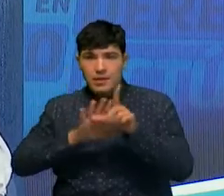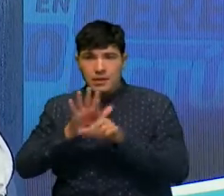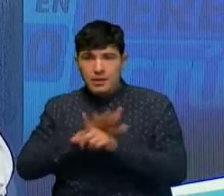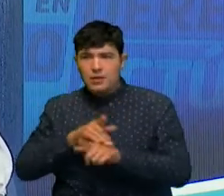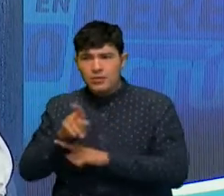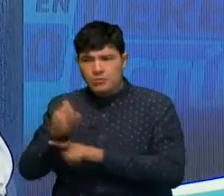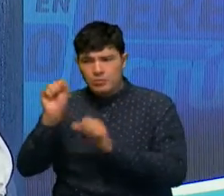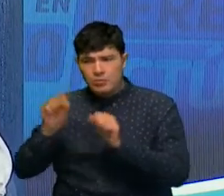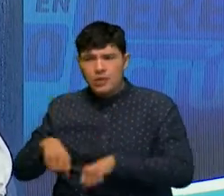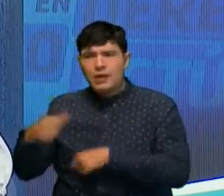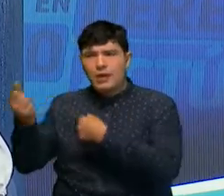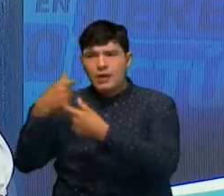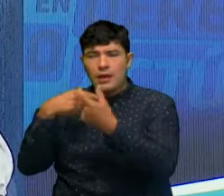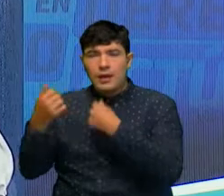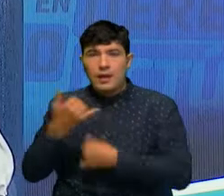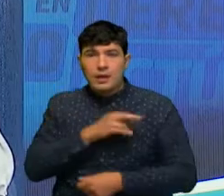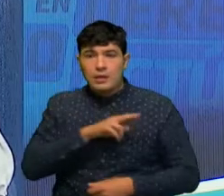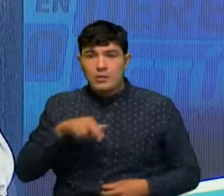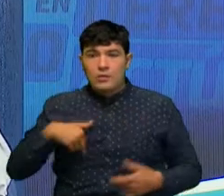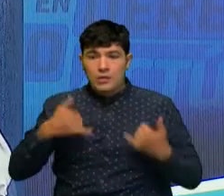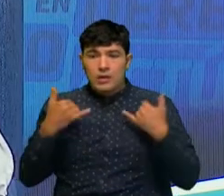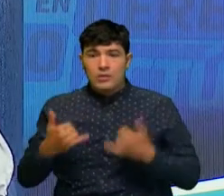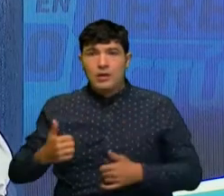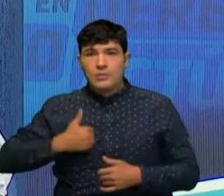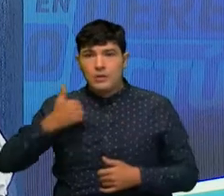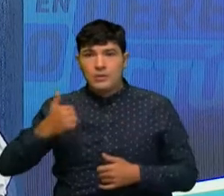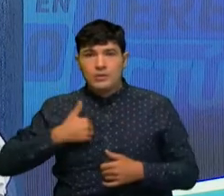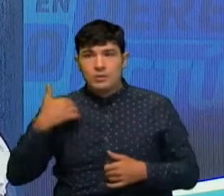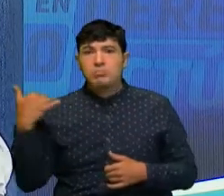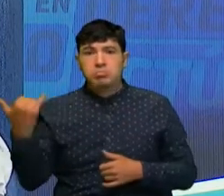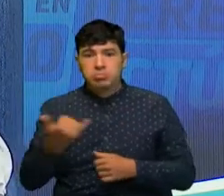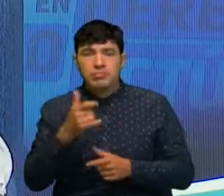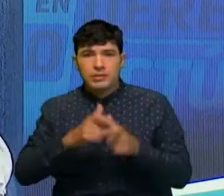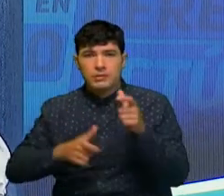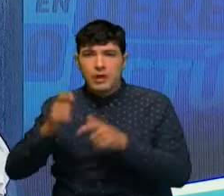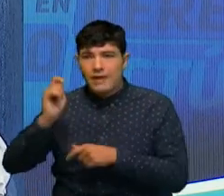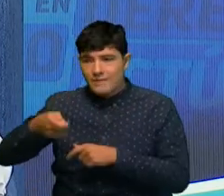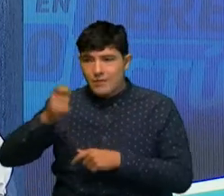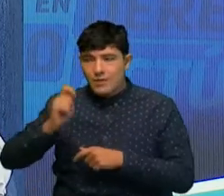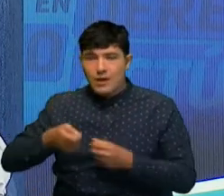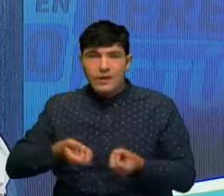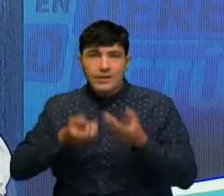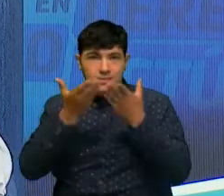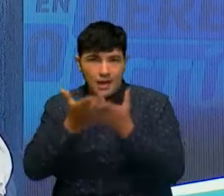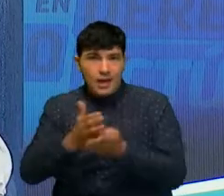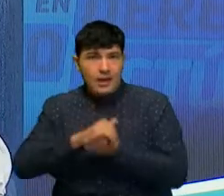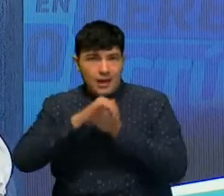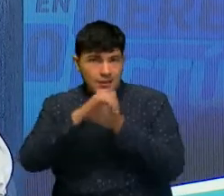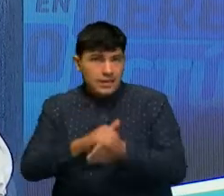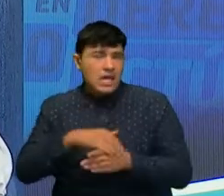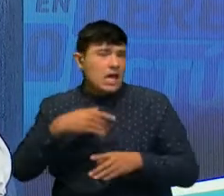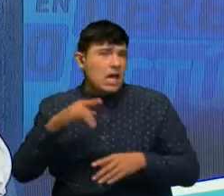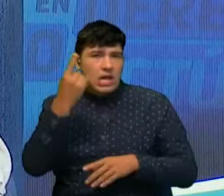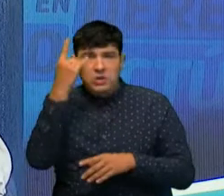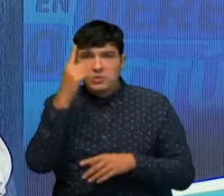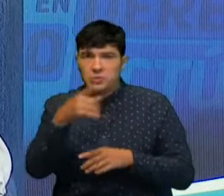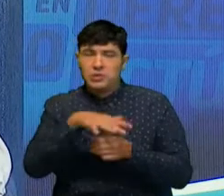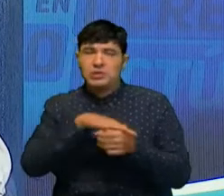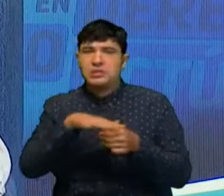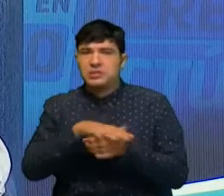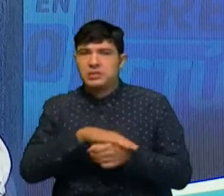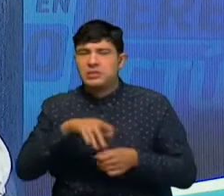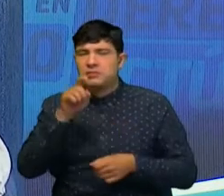haciéndonos la inquietud, y aprovechamos la presencia de los especialistas, quienes les van a dar esa guía inicial sobre esa situación que usted puede estar